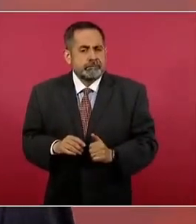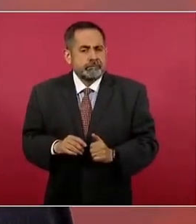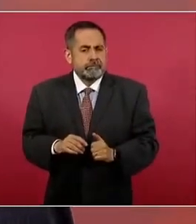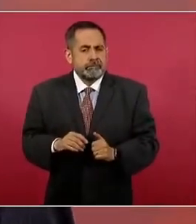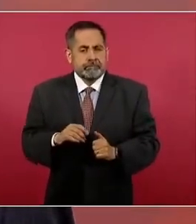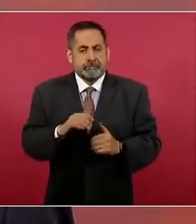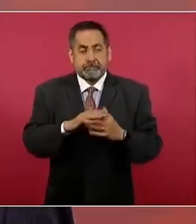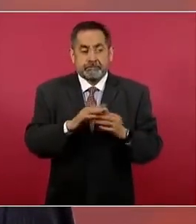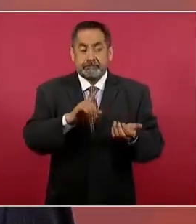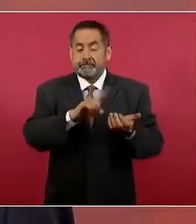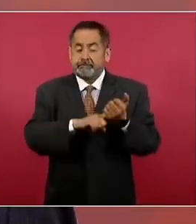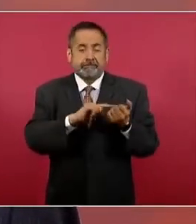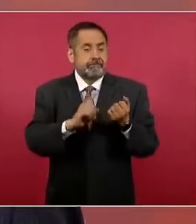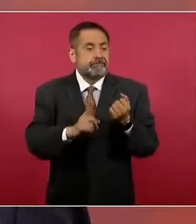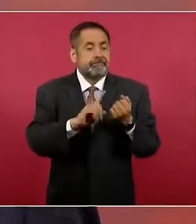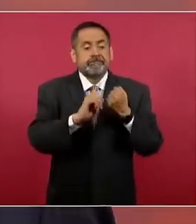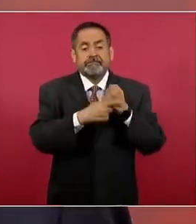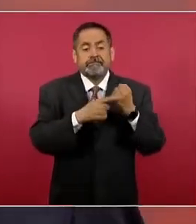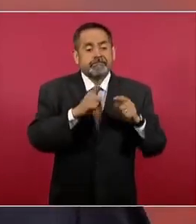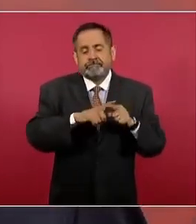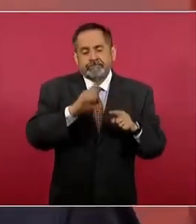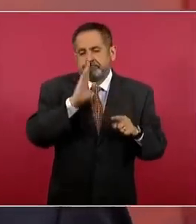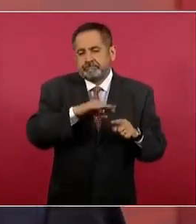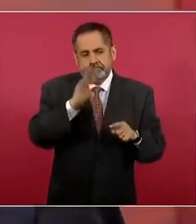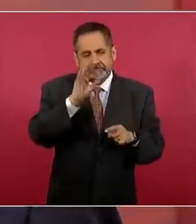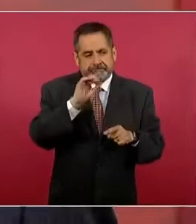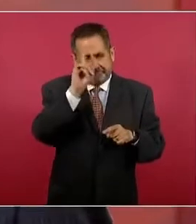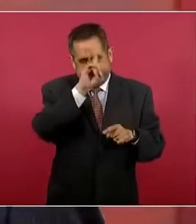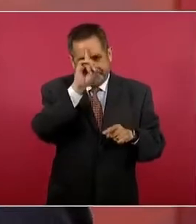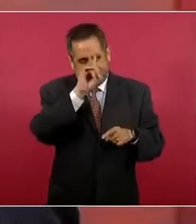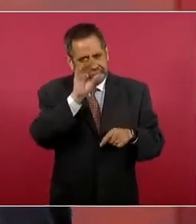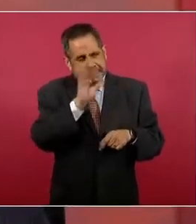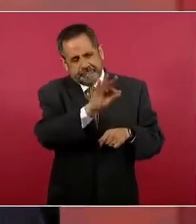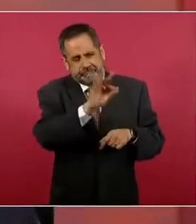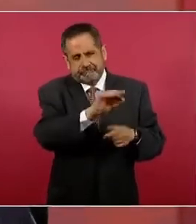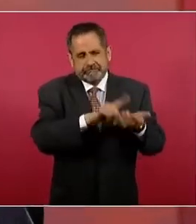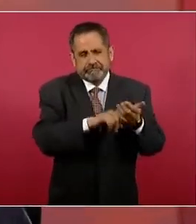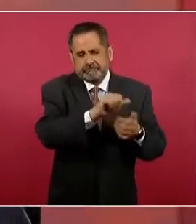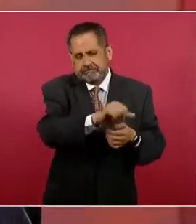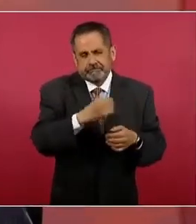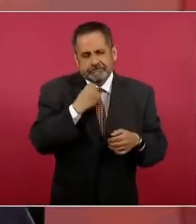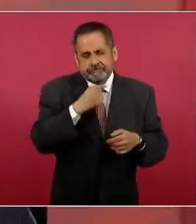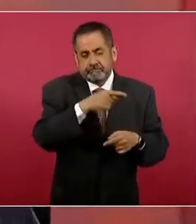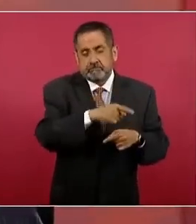malos consejos seguramente de sus abogados de que ya no iba a pagar nada